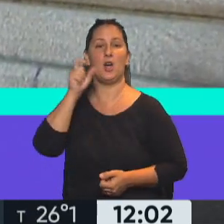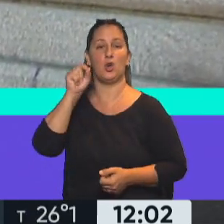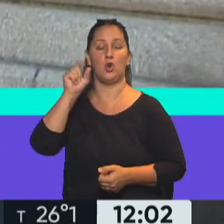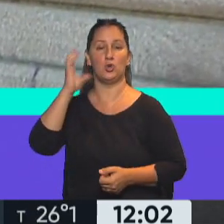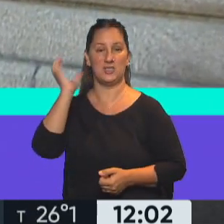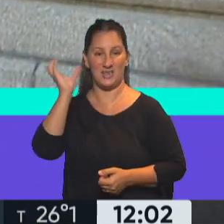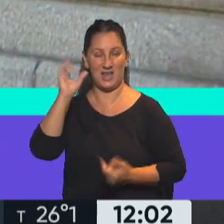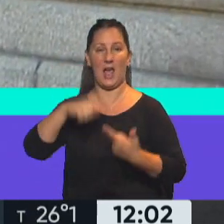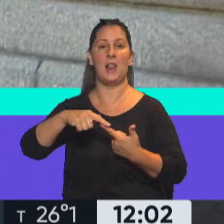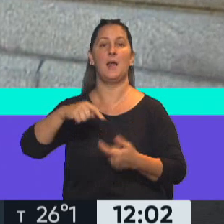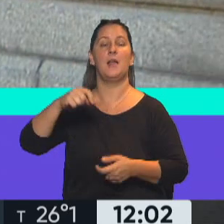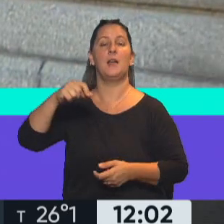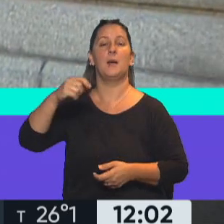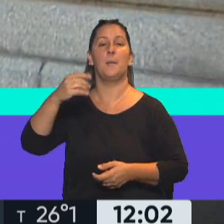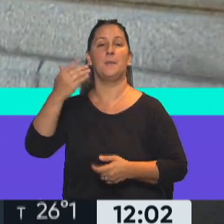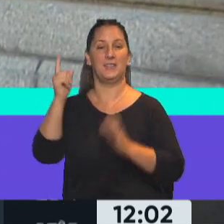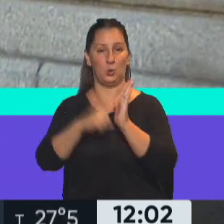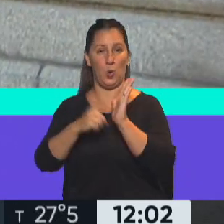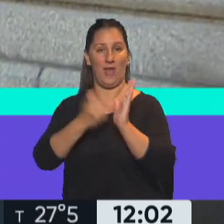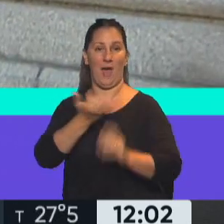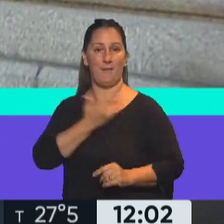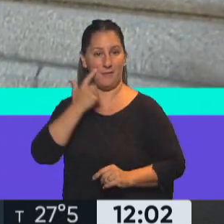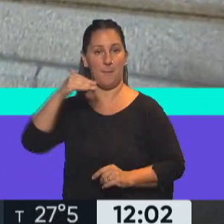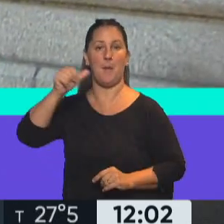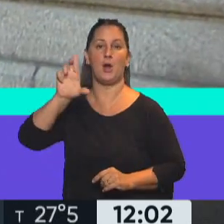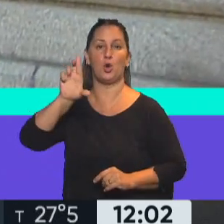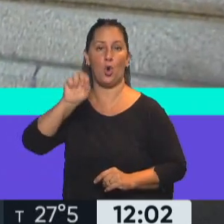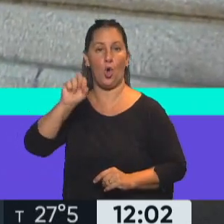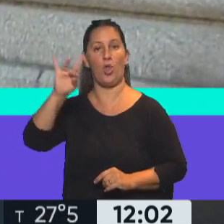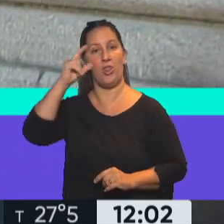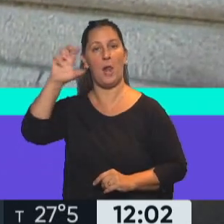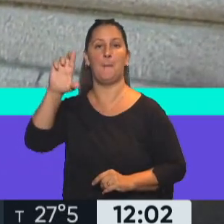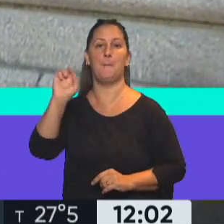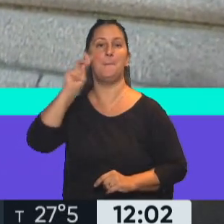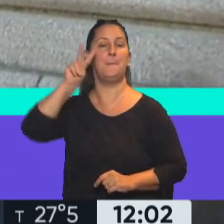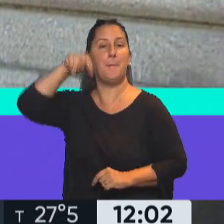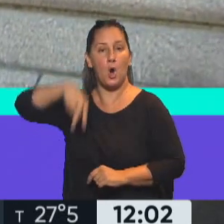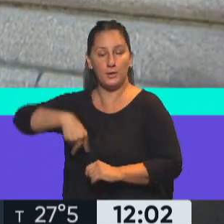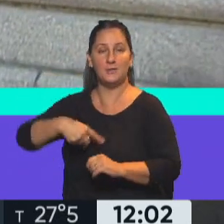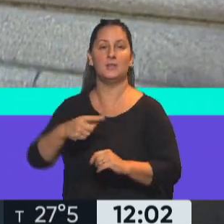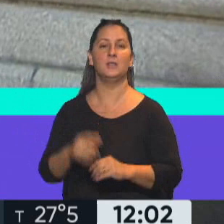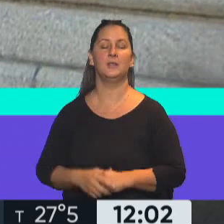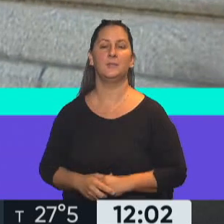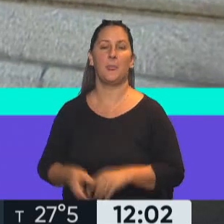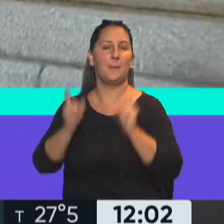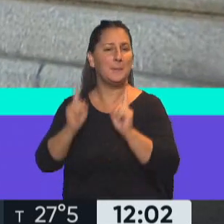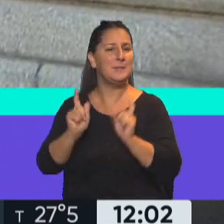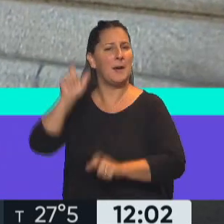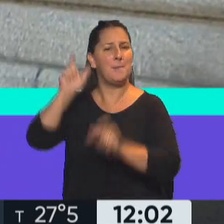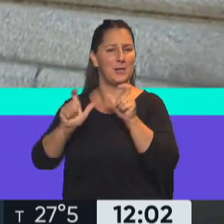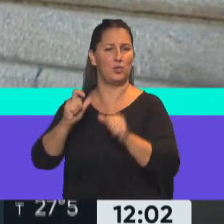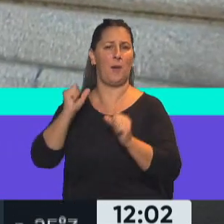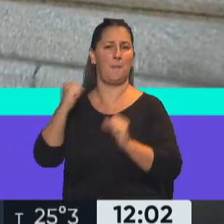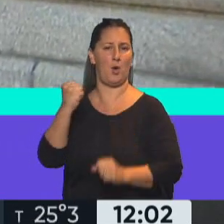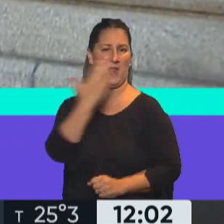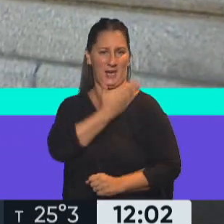Pese, con la titular Mercedes Marcó del Pon, la titular de la AFIP, con los mismos referentes del Poder